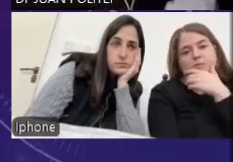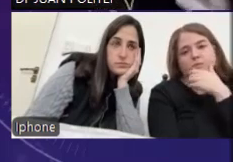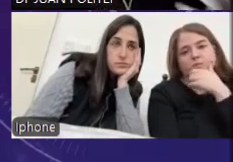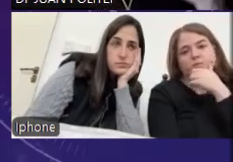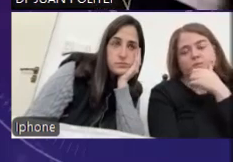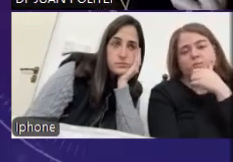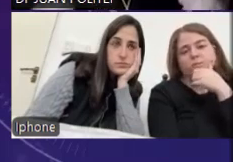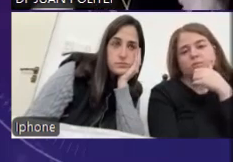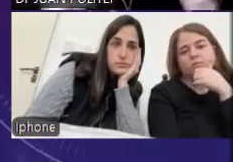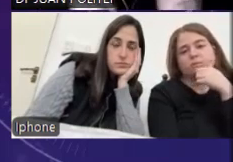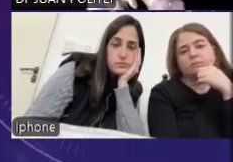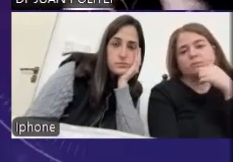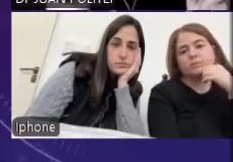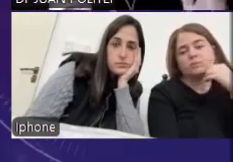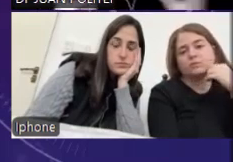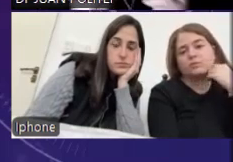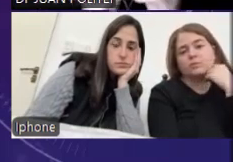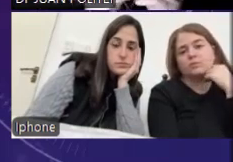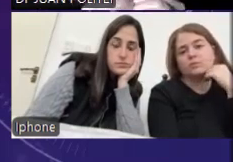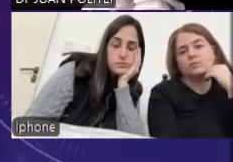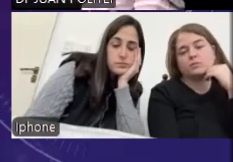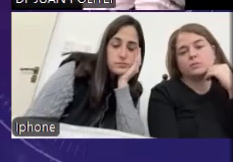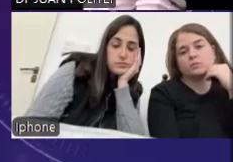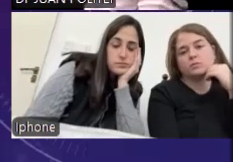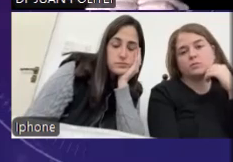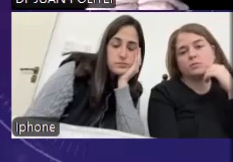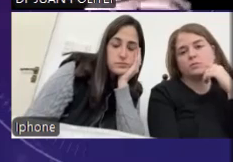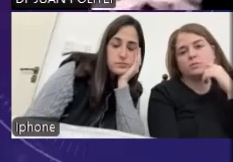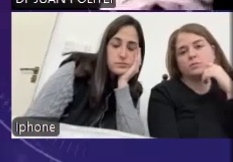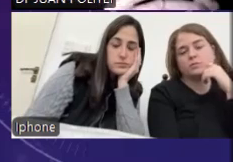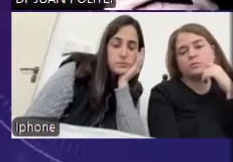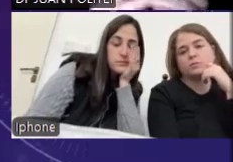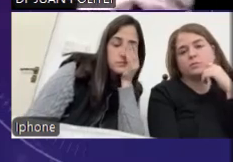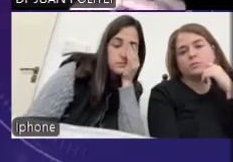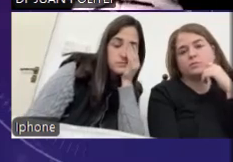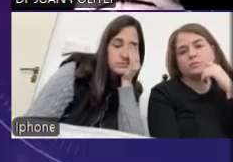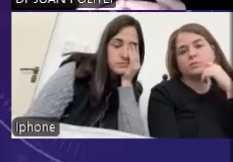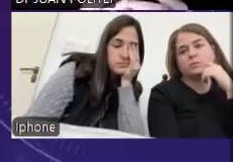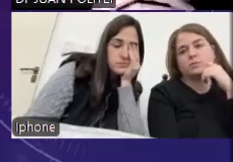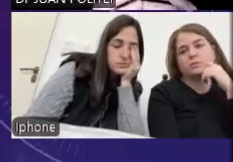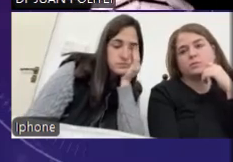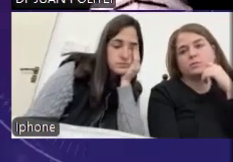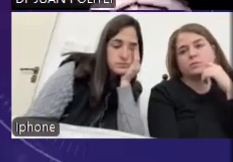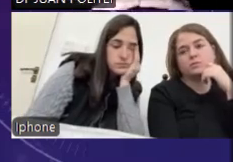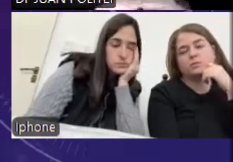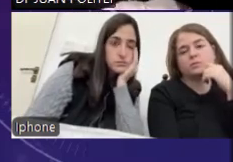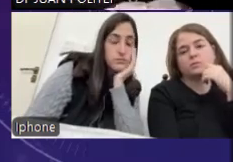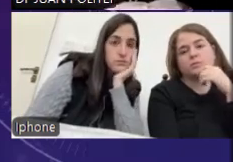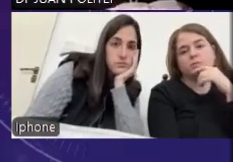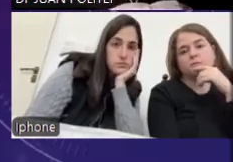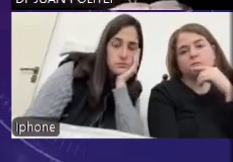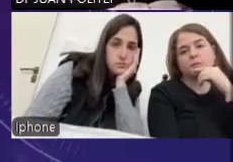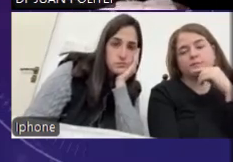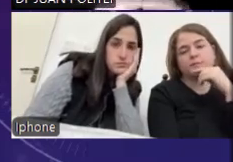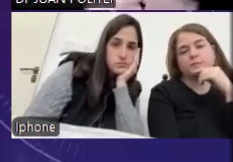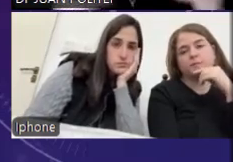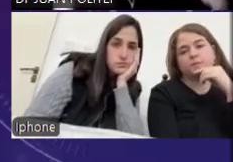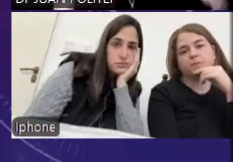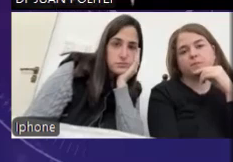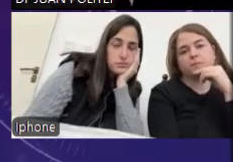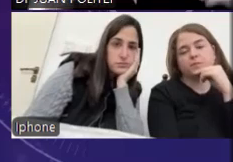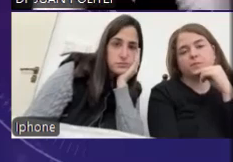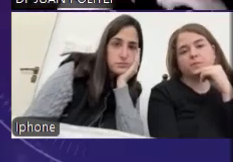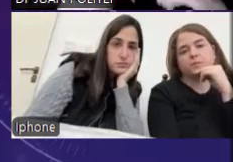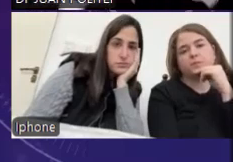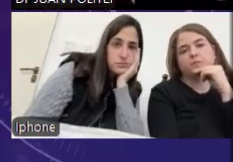puedo digerir o cortar una sustancia que está compuesta por grasas y azúcares, y cuando no la puedo digerir, no la